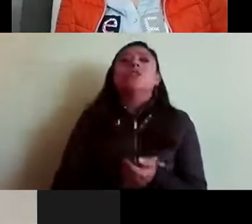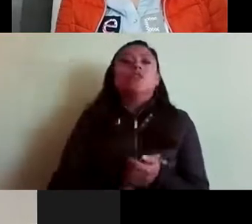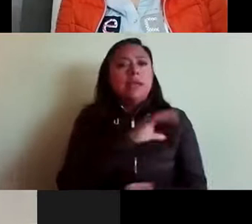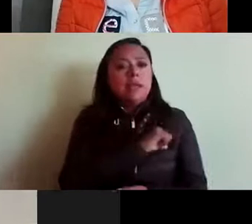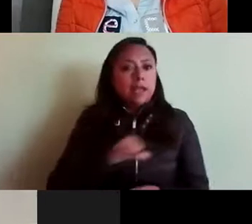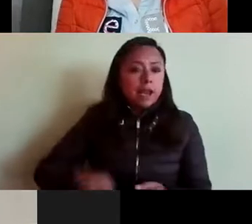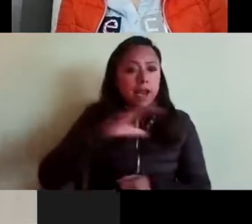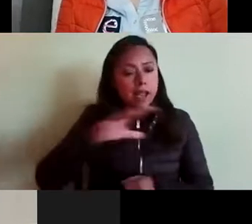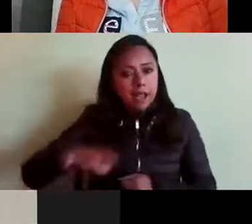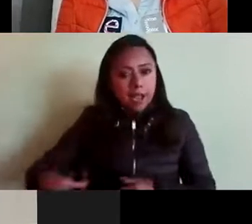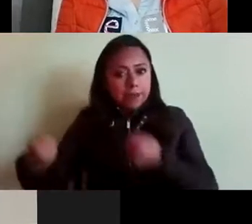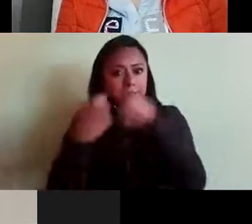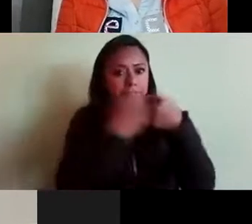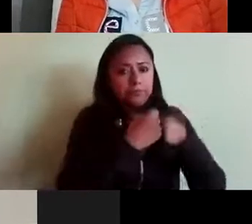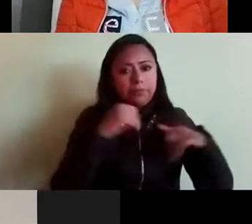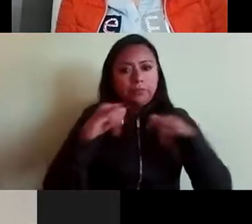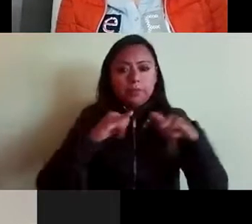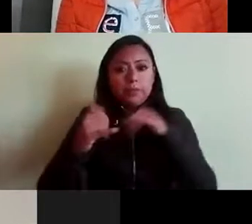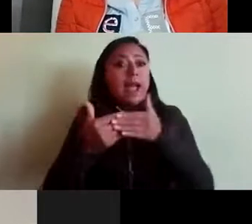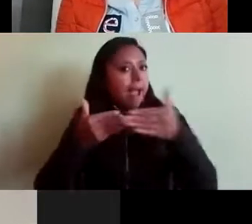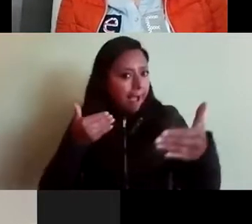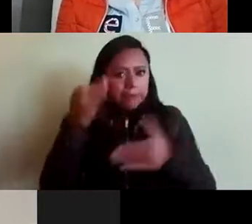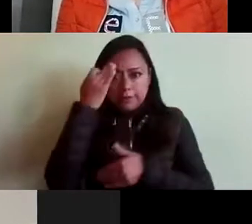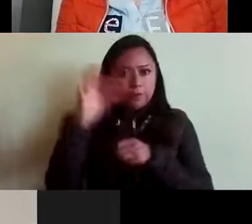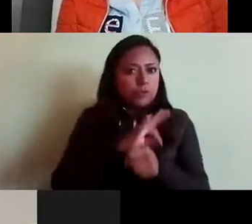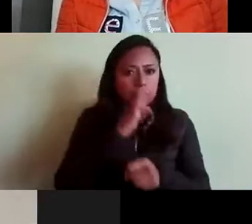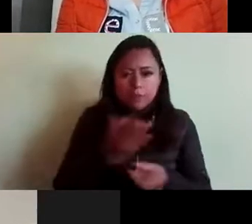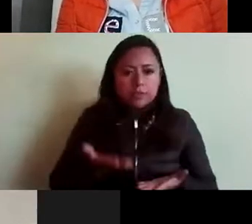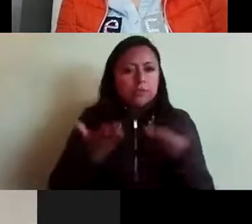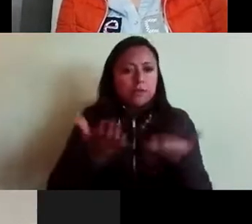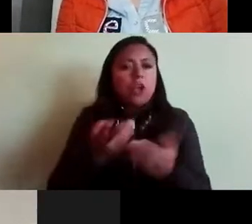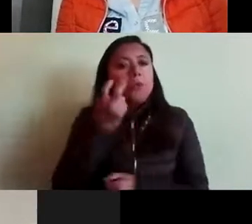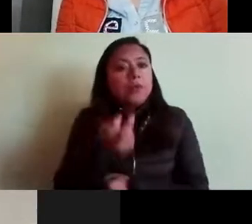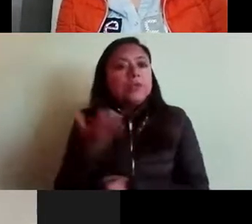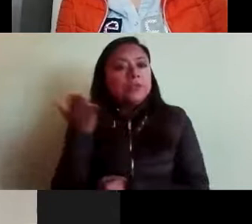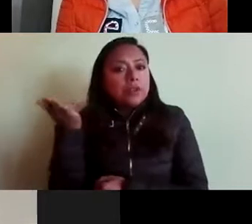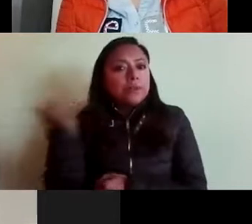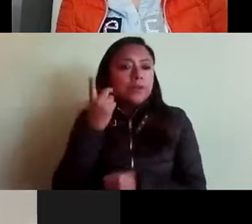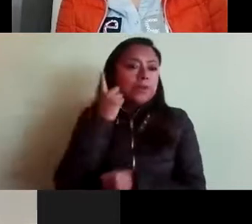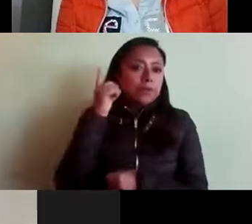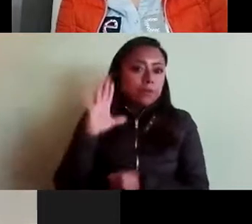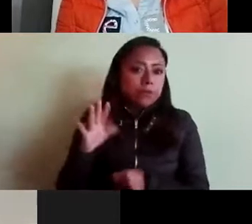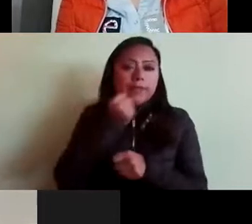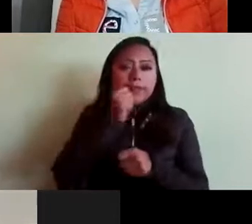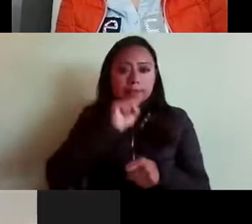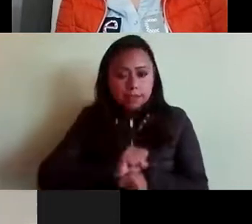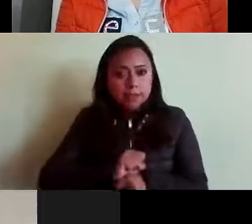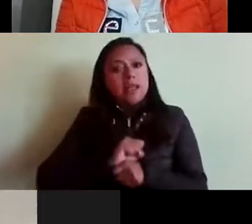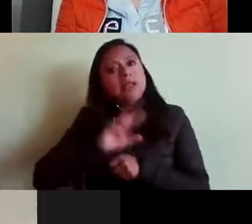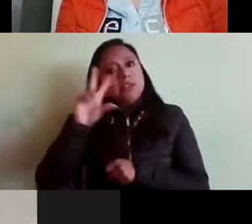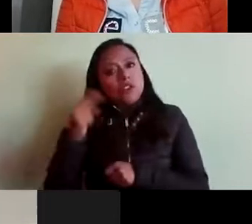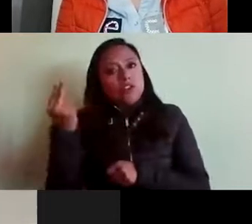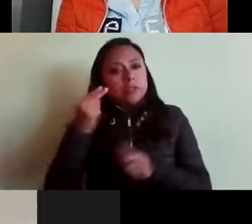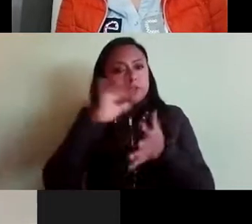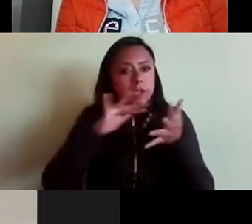mismos que fueron distribuidos con antelación, por lo que solicito a la diputada secretaria preguntar si es de dispensarse la lectura